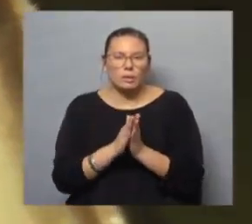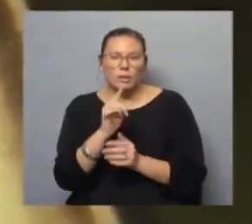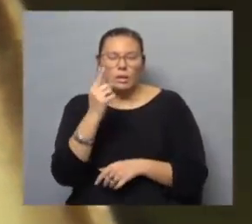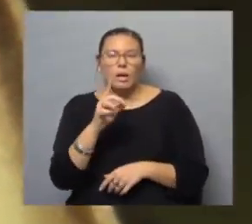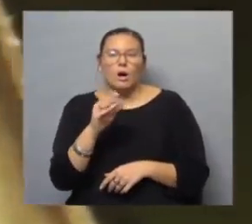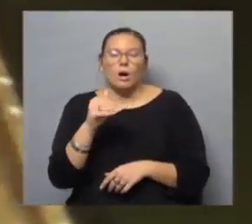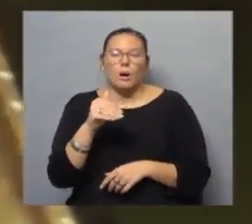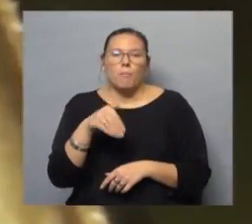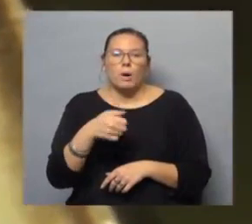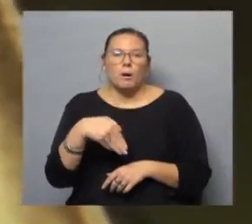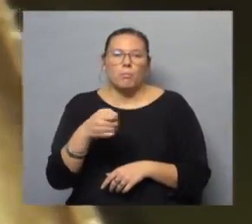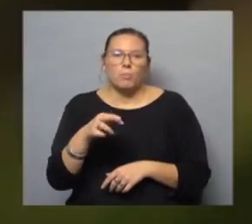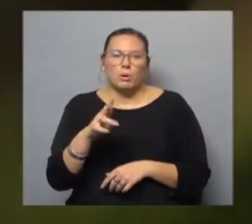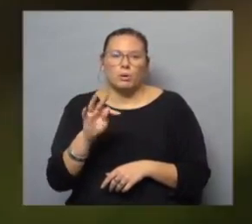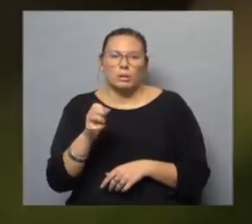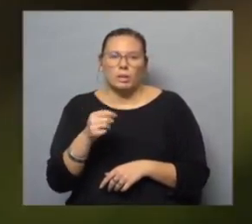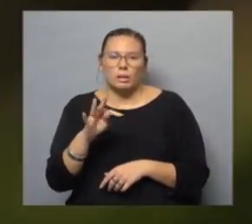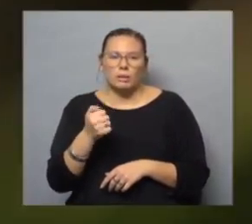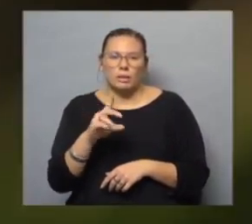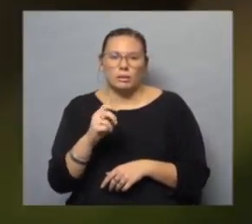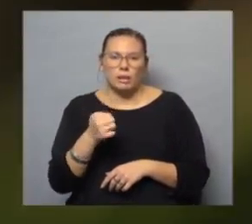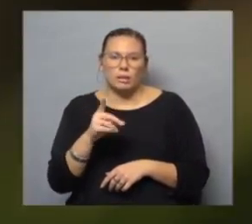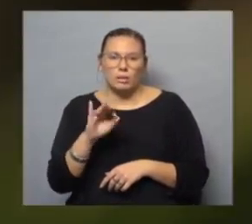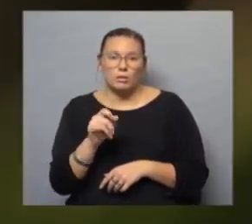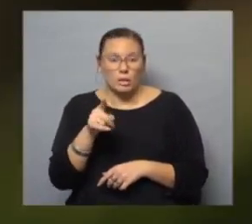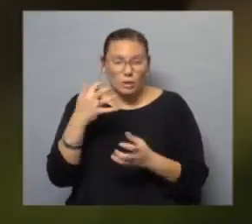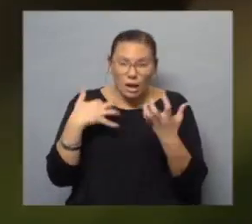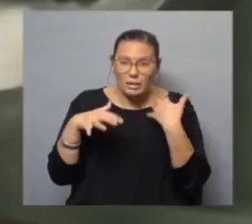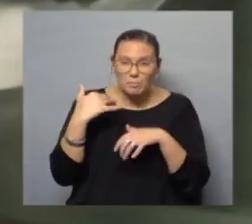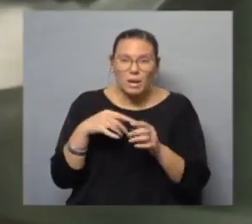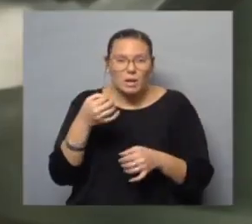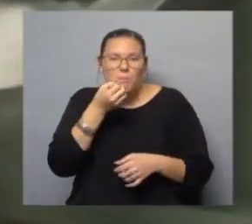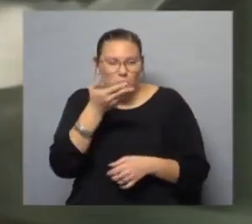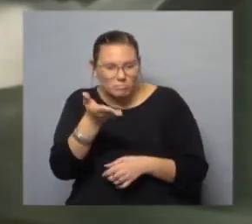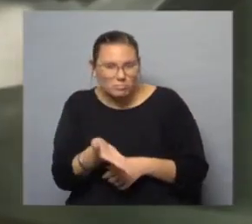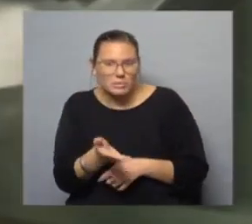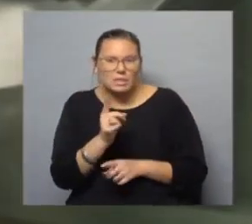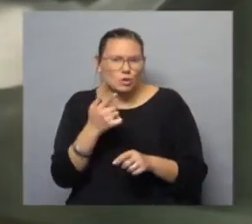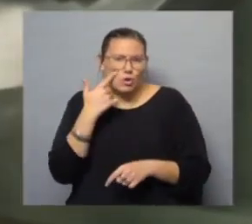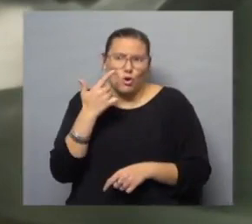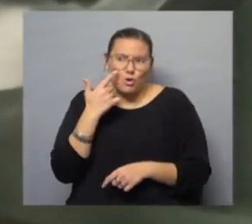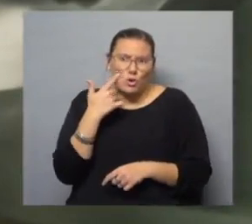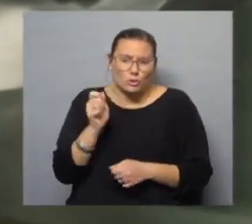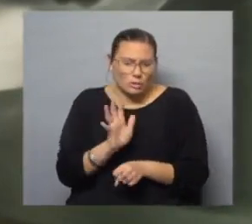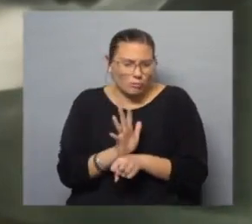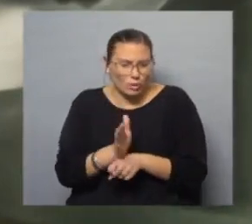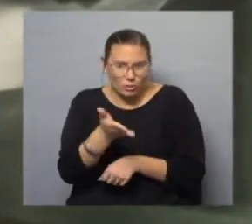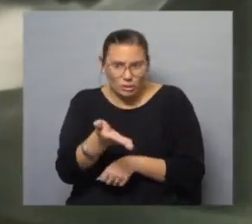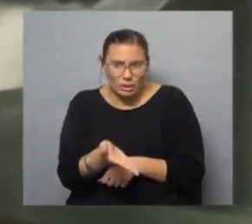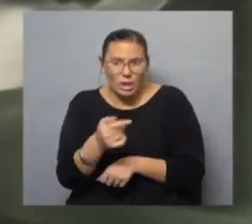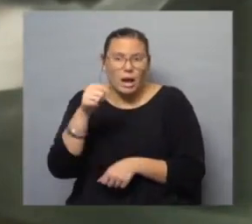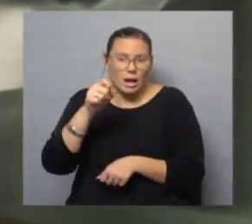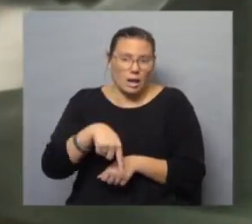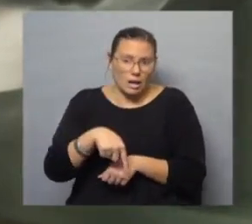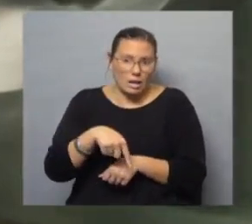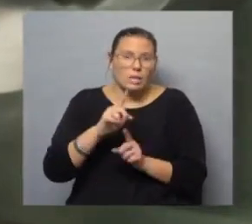o tatadios. Estos animales, a pesar de ser muy carismáticos, se desconoce muchísimo sobre su biología en la región